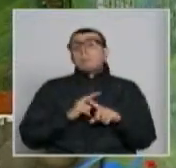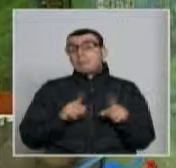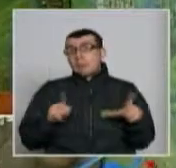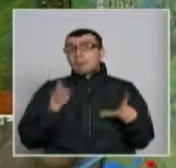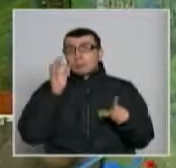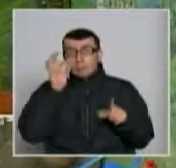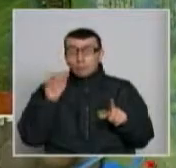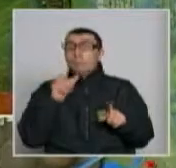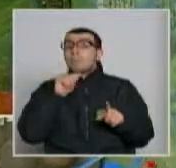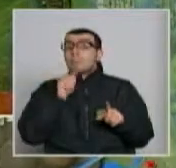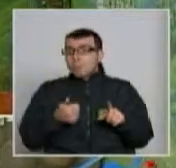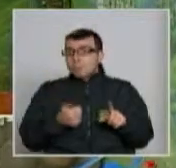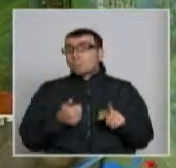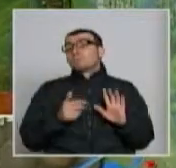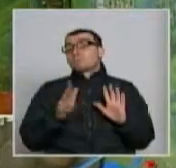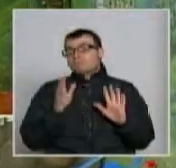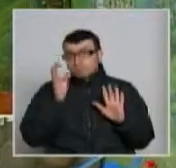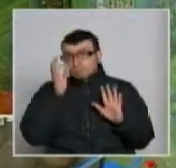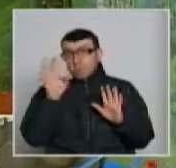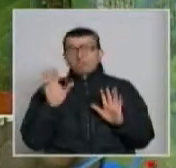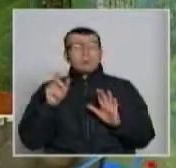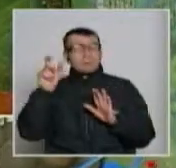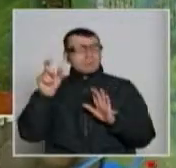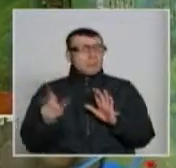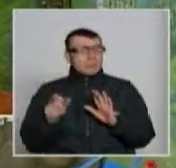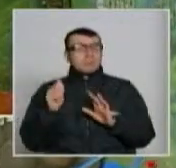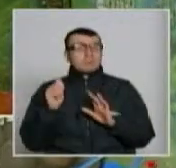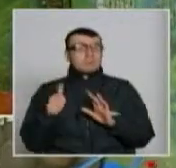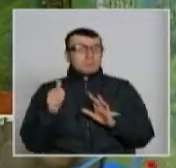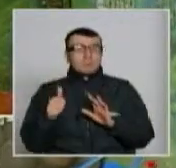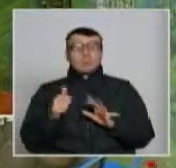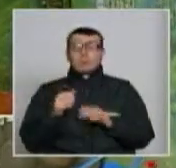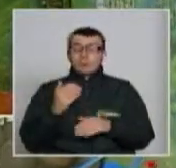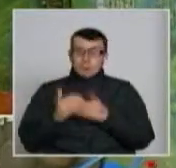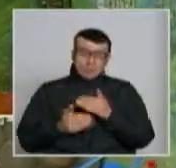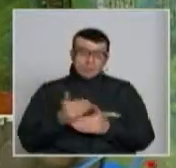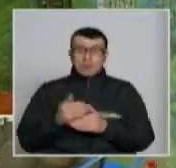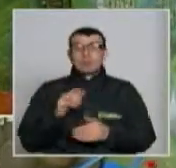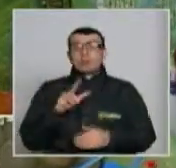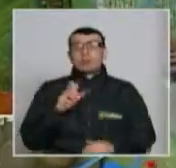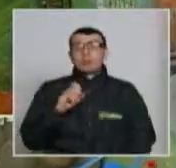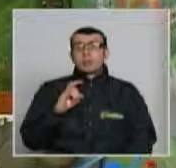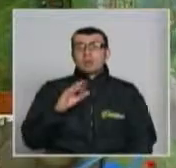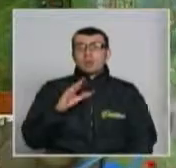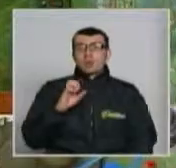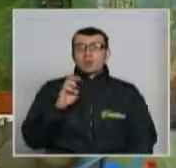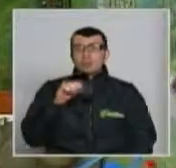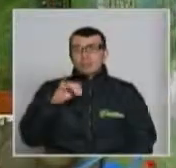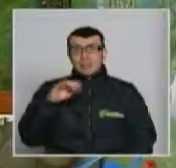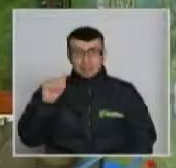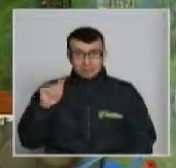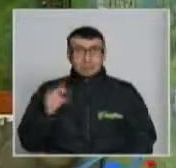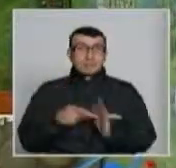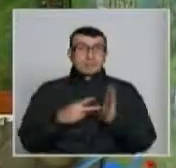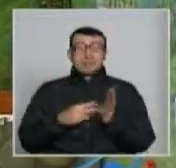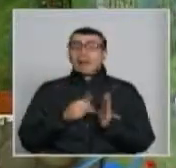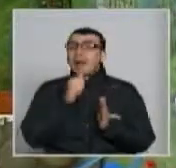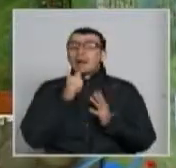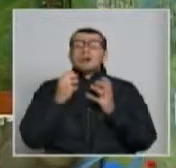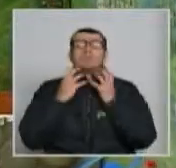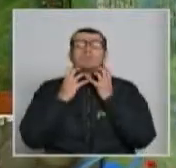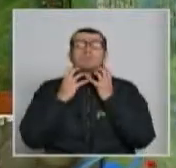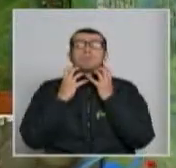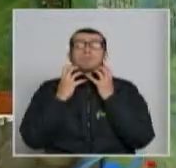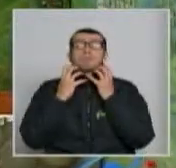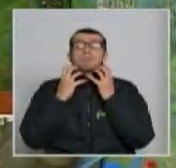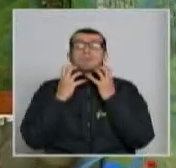algo todavía más grave, que la persona esté haciendo una leucemia. Leucemia viene del sistema linfático, de los ganglios